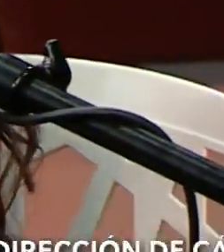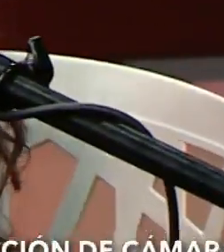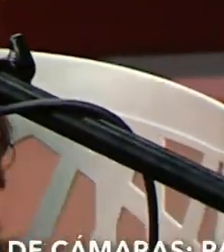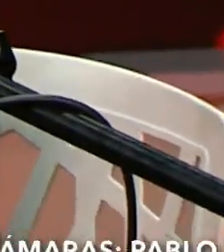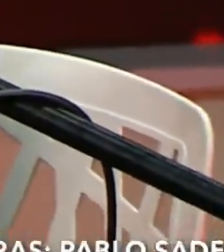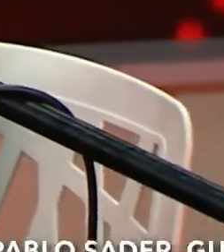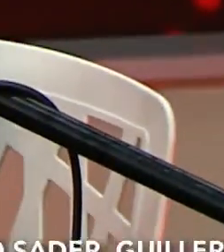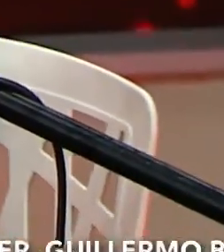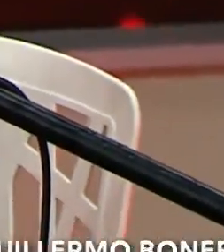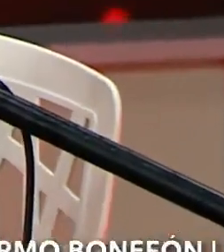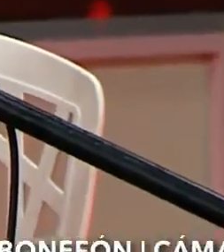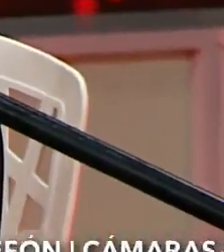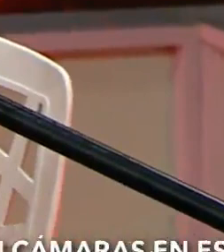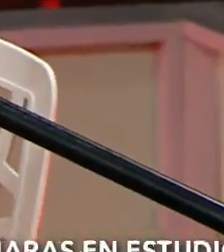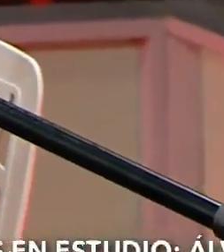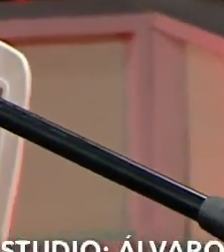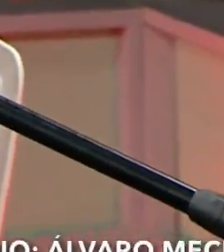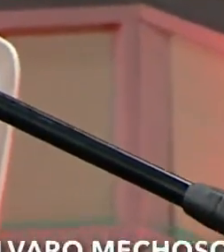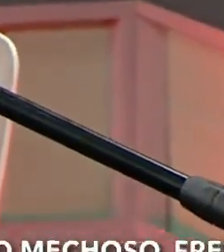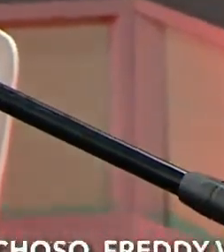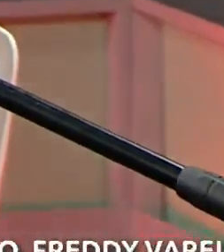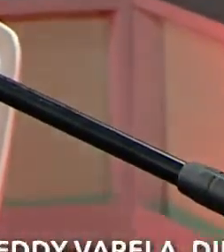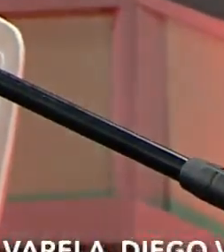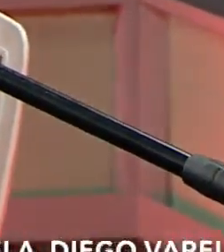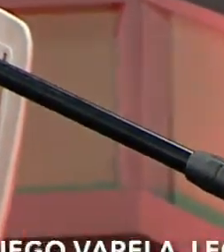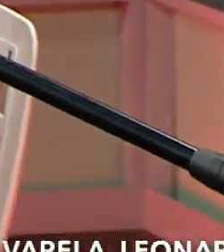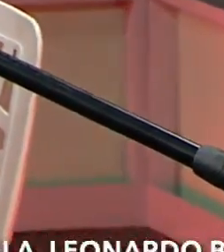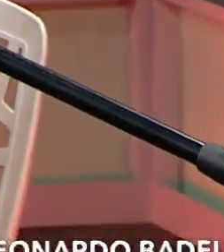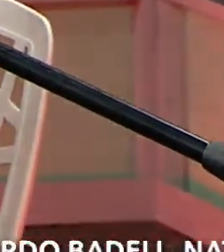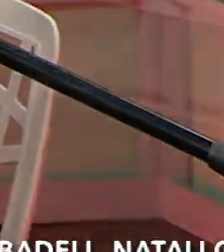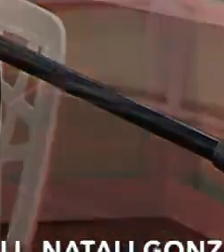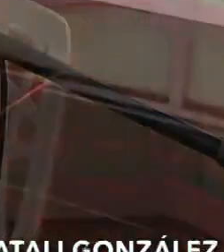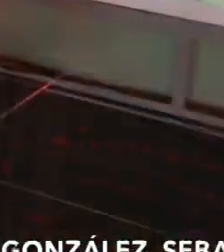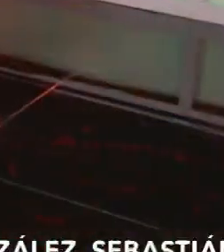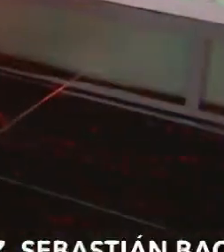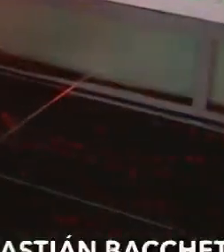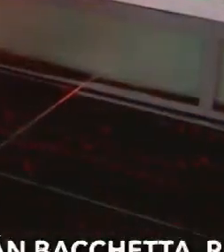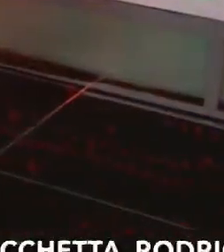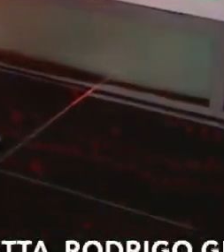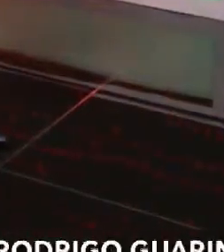Amor.